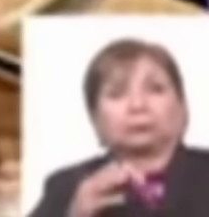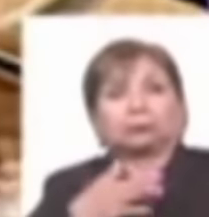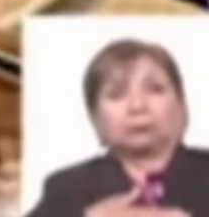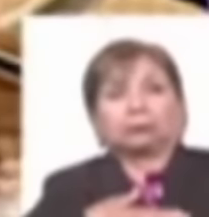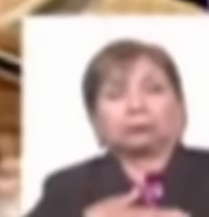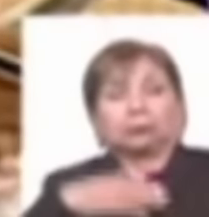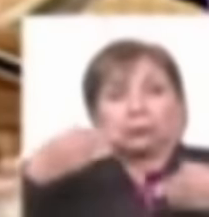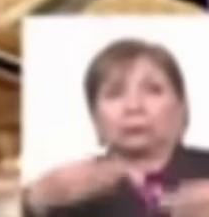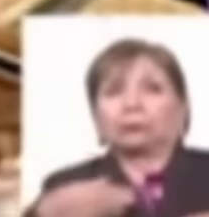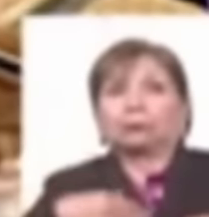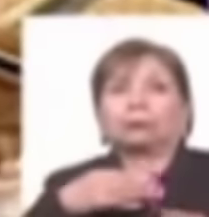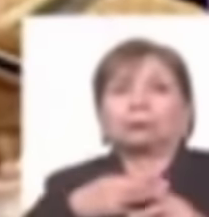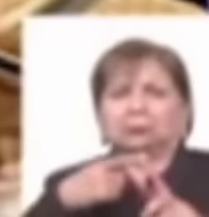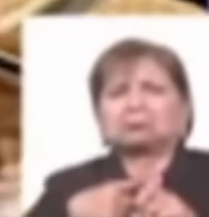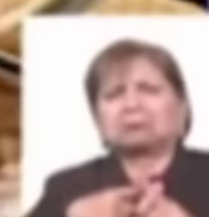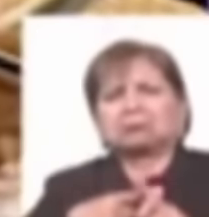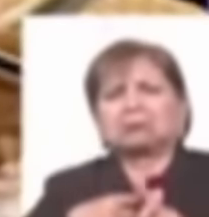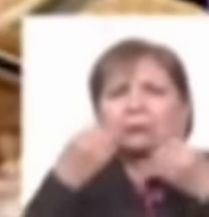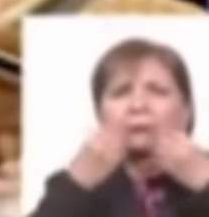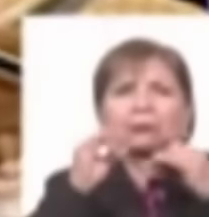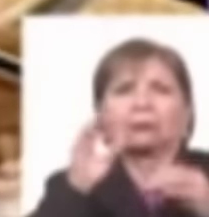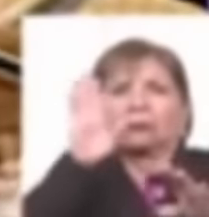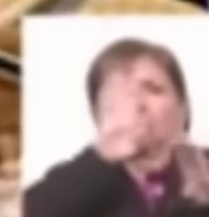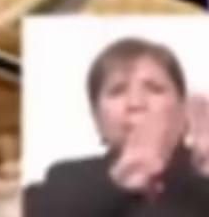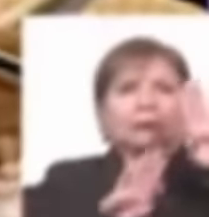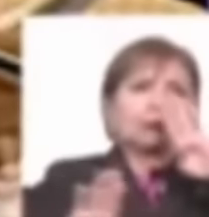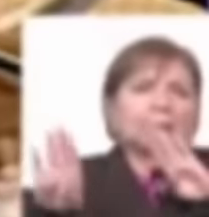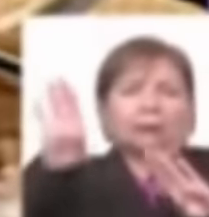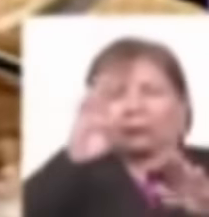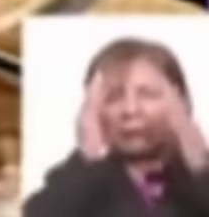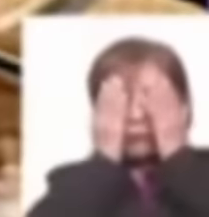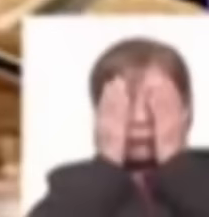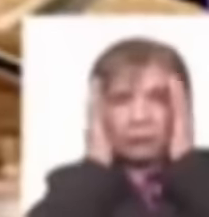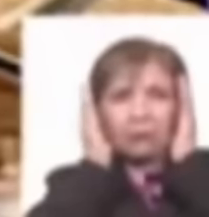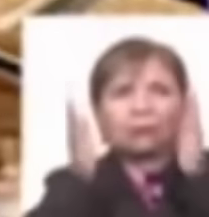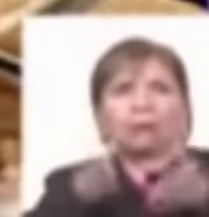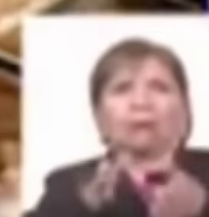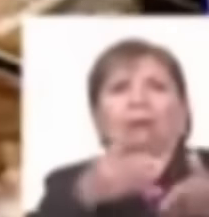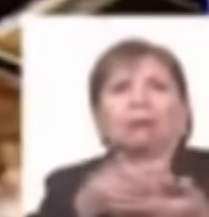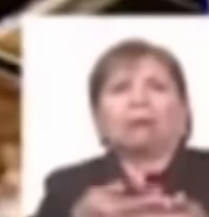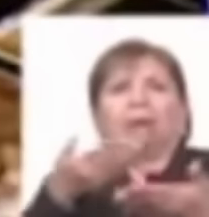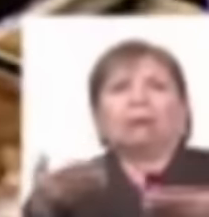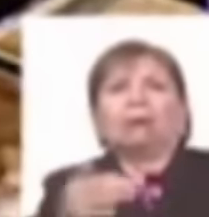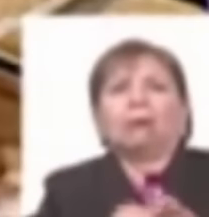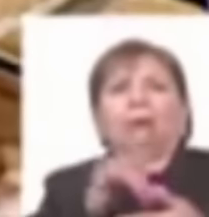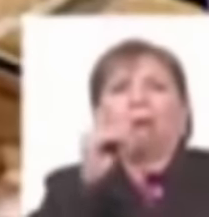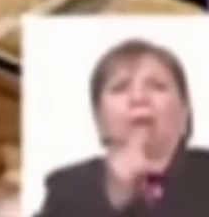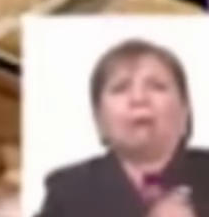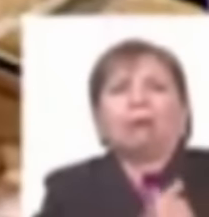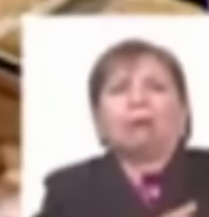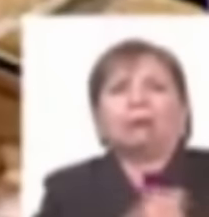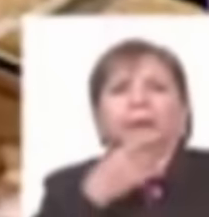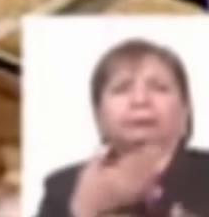obviamente, es a favor del informe. Pero me preocupa de que se le trate de dar a una institución como